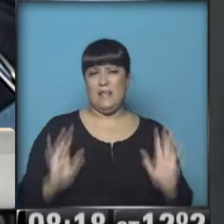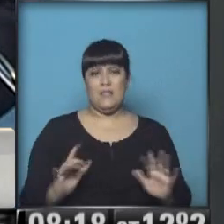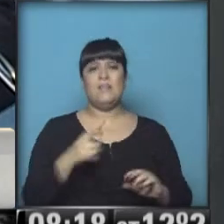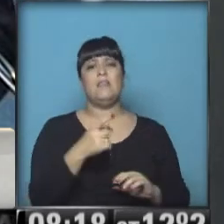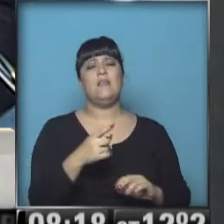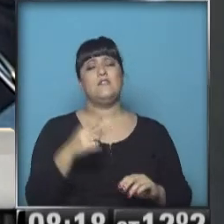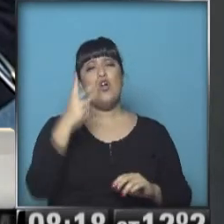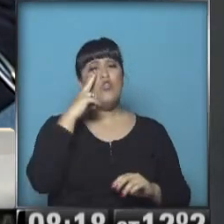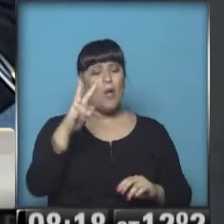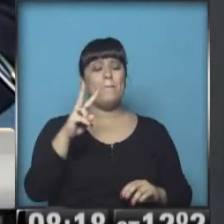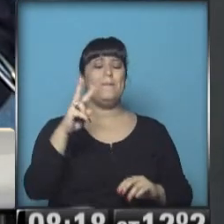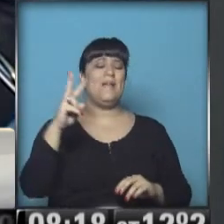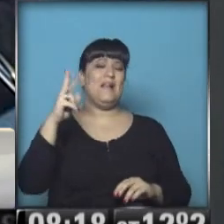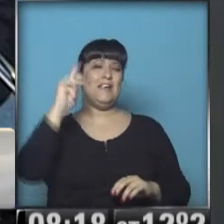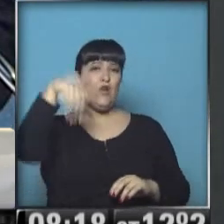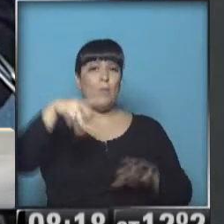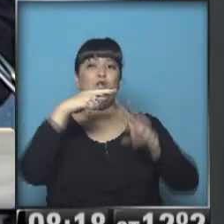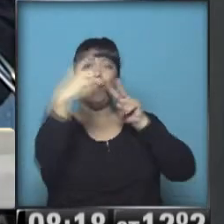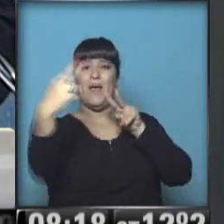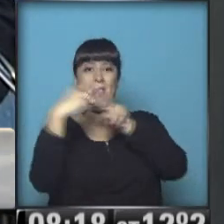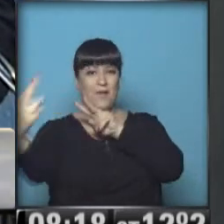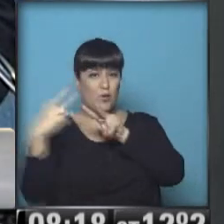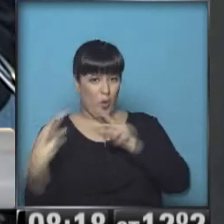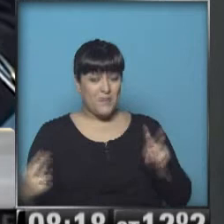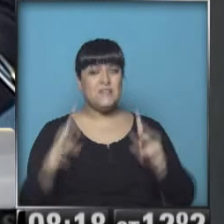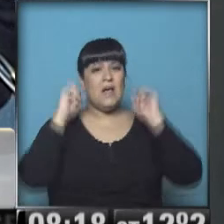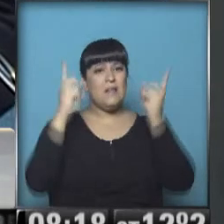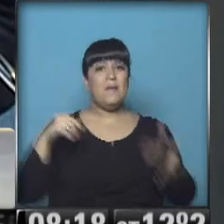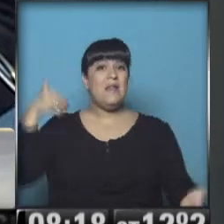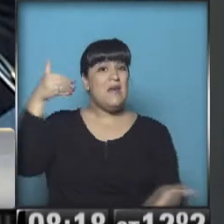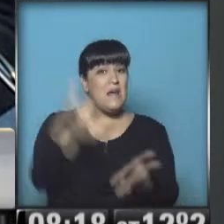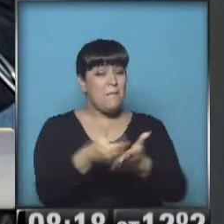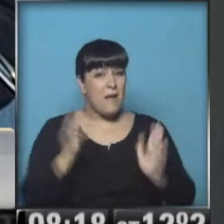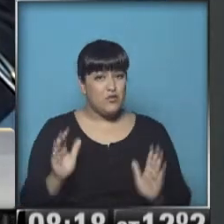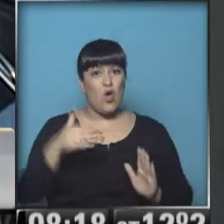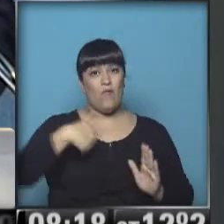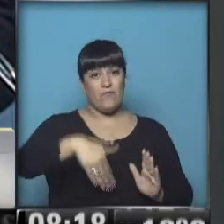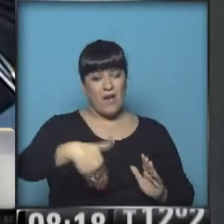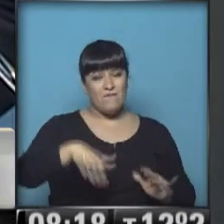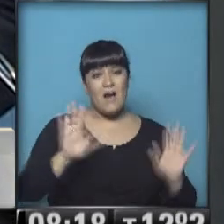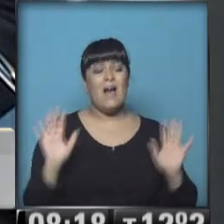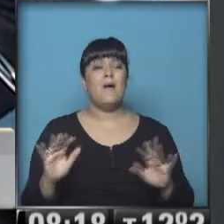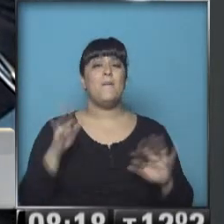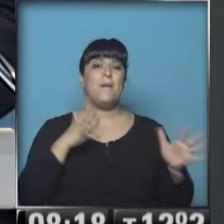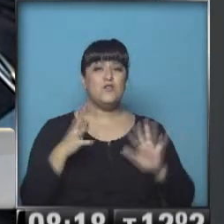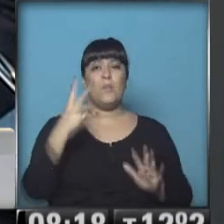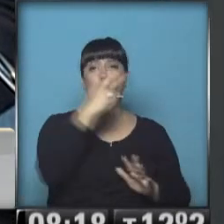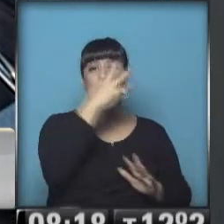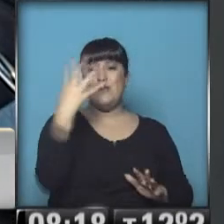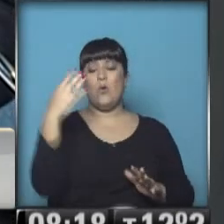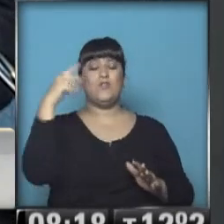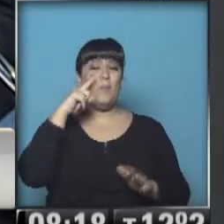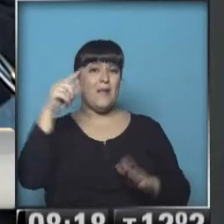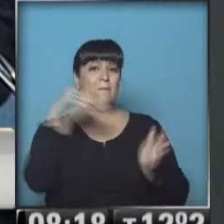kilómetros de autovías y un nivel de inversión que se proyecta por aproximadamente 24 mil millones de